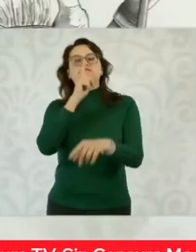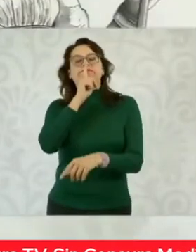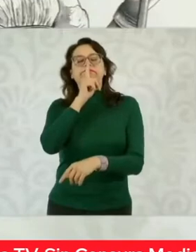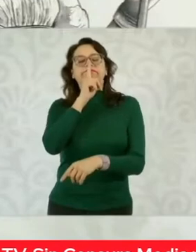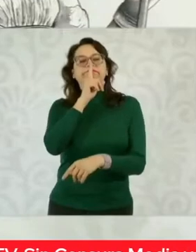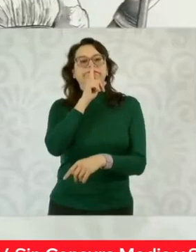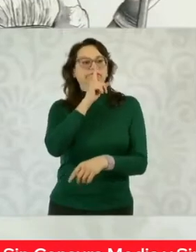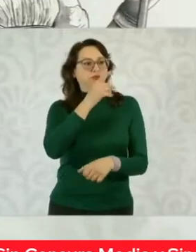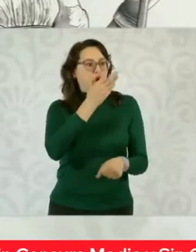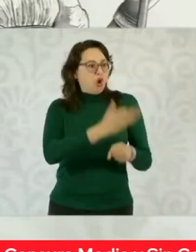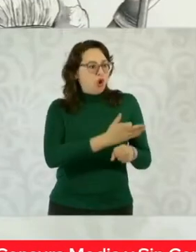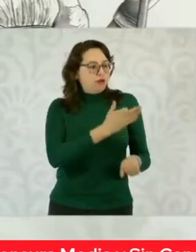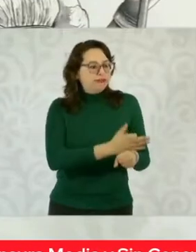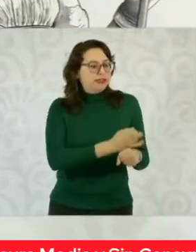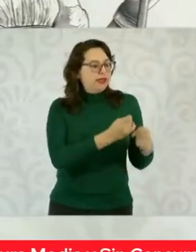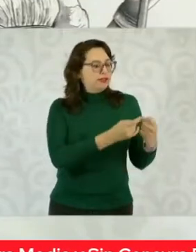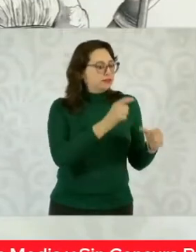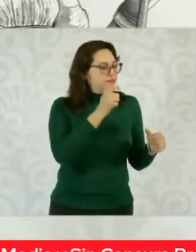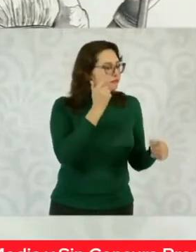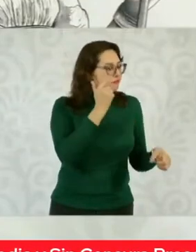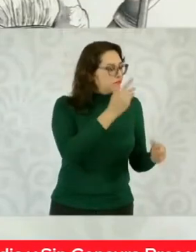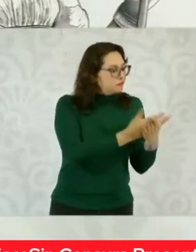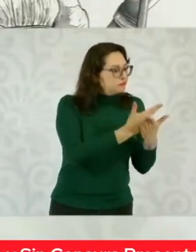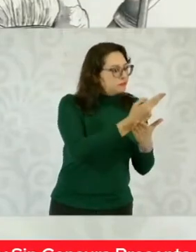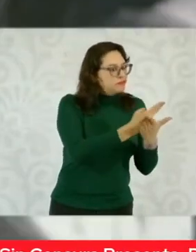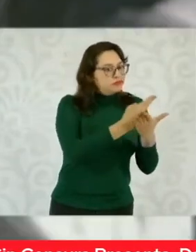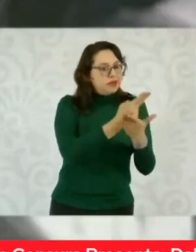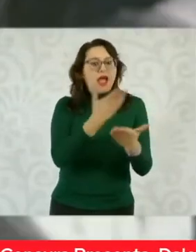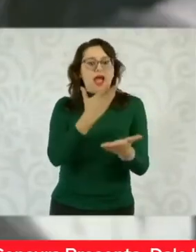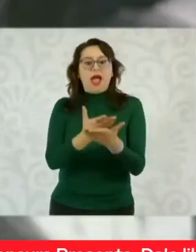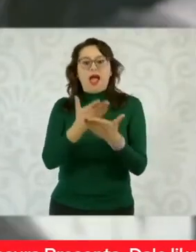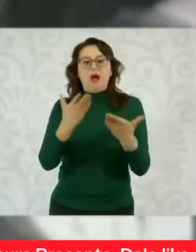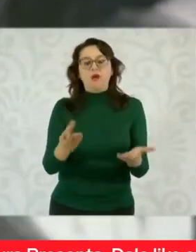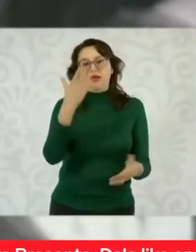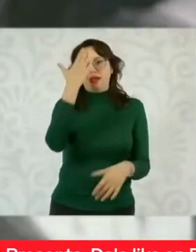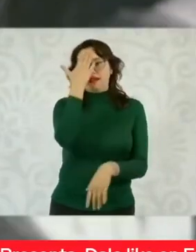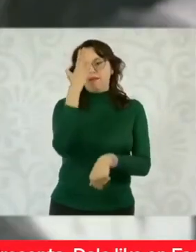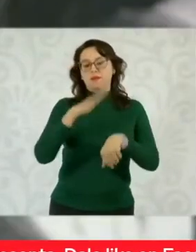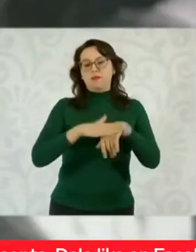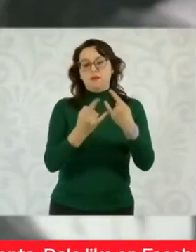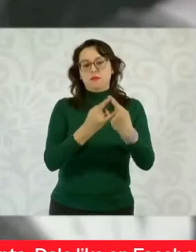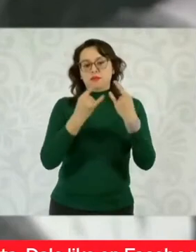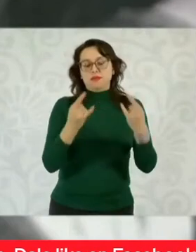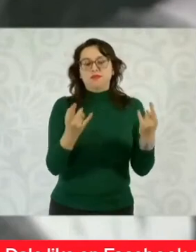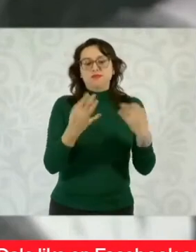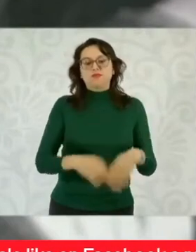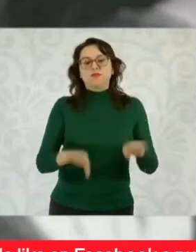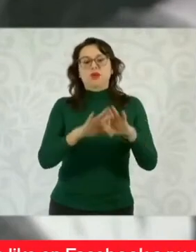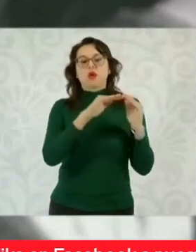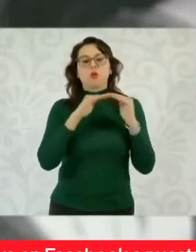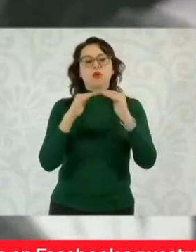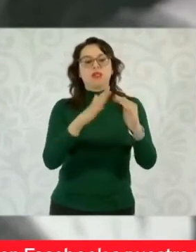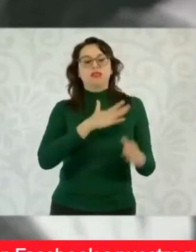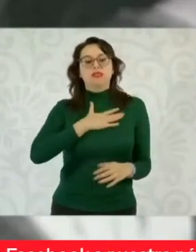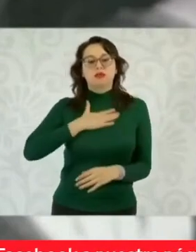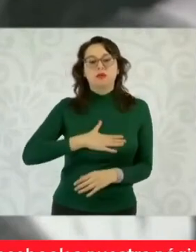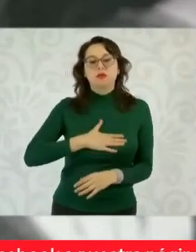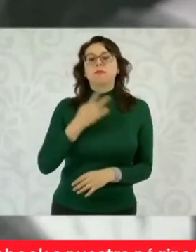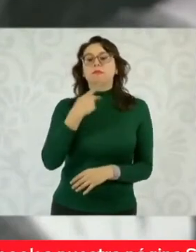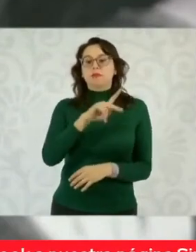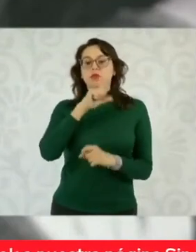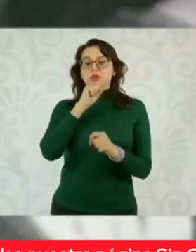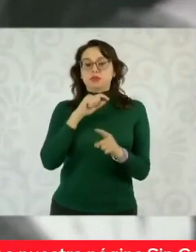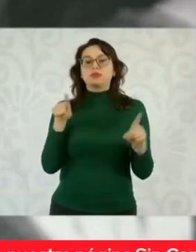los momentos, ahora históricos, desde el contacto directo con la gente. Le importaba la igualdad y la justicia, pero también la